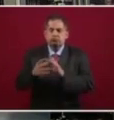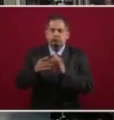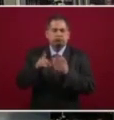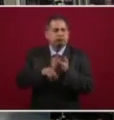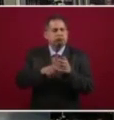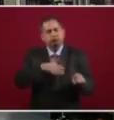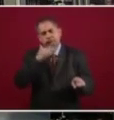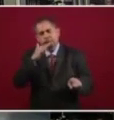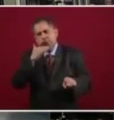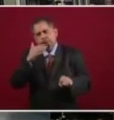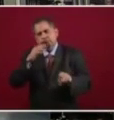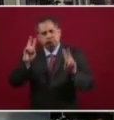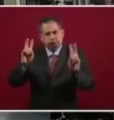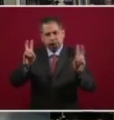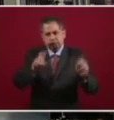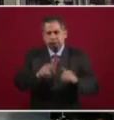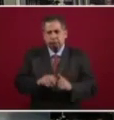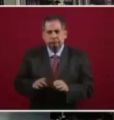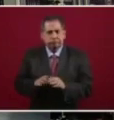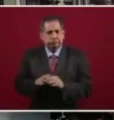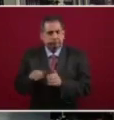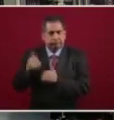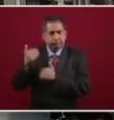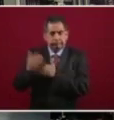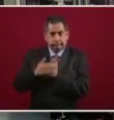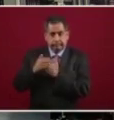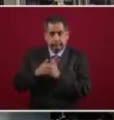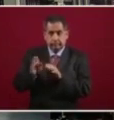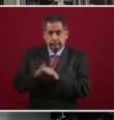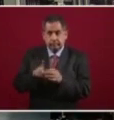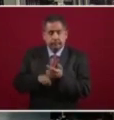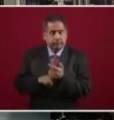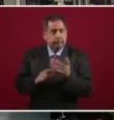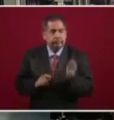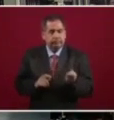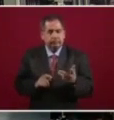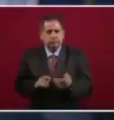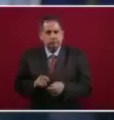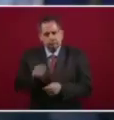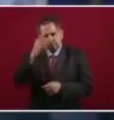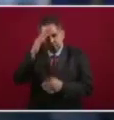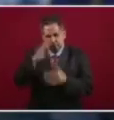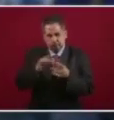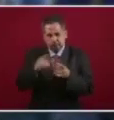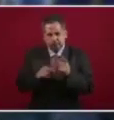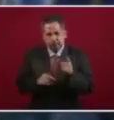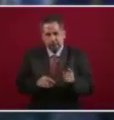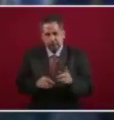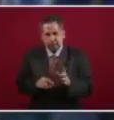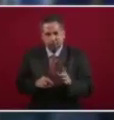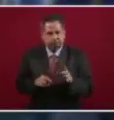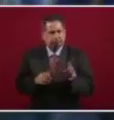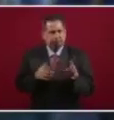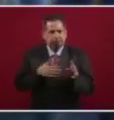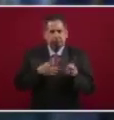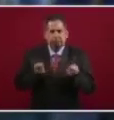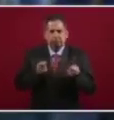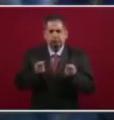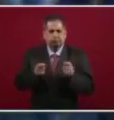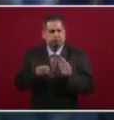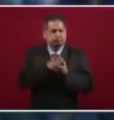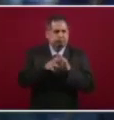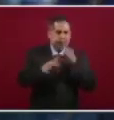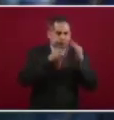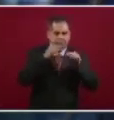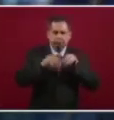corrupción y de lo que viene de lejos, usted habla de la autorregulación de los medios,